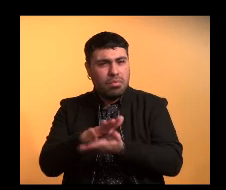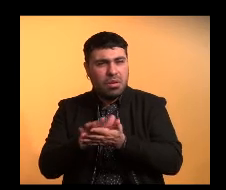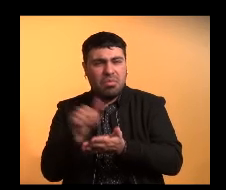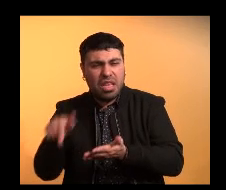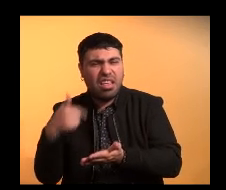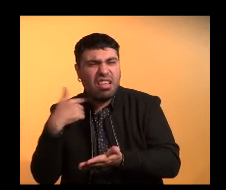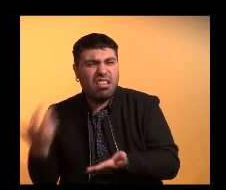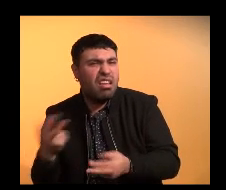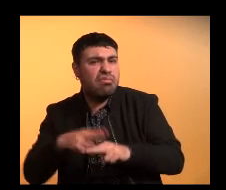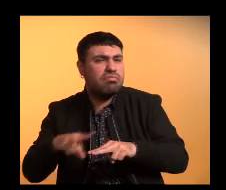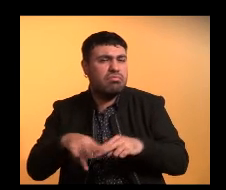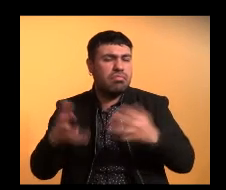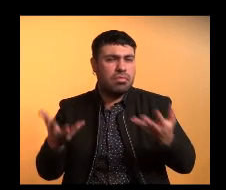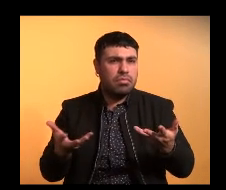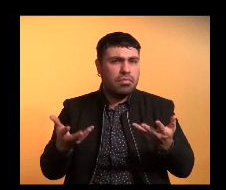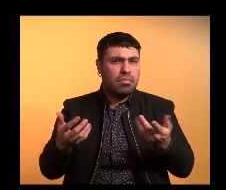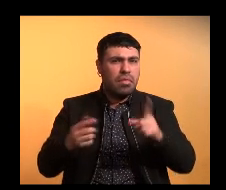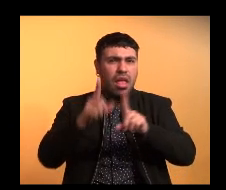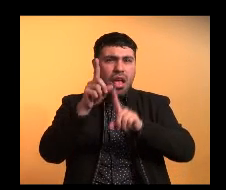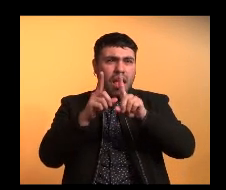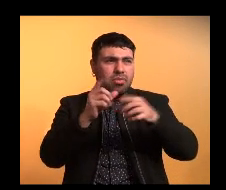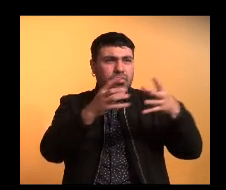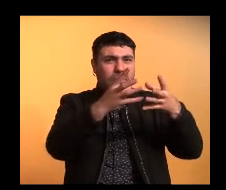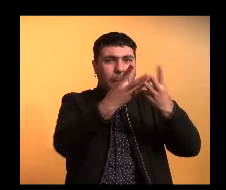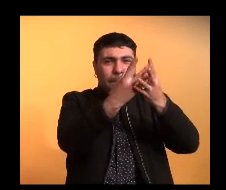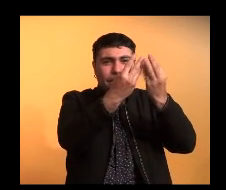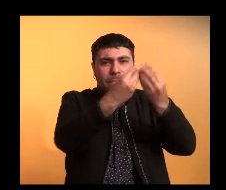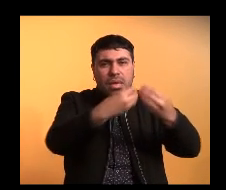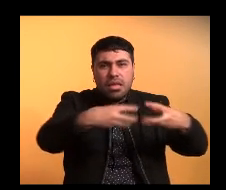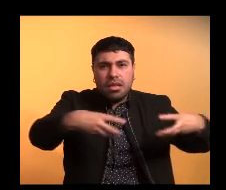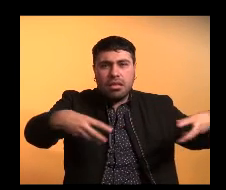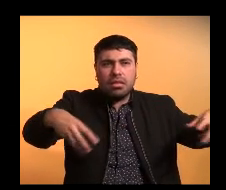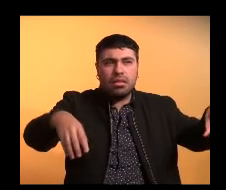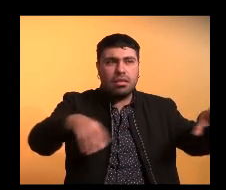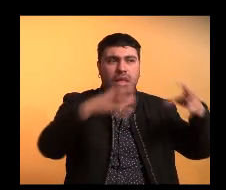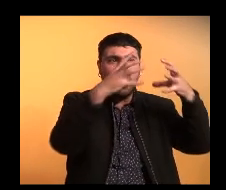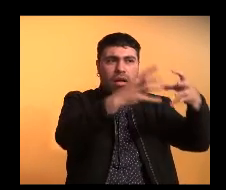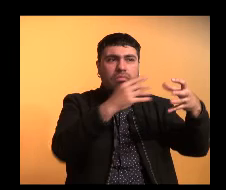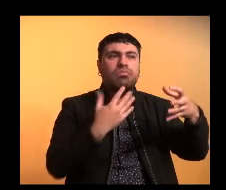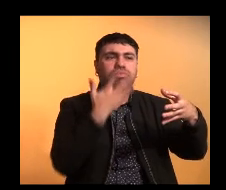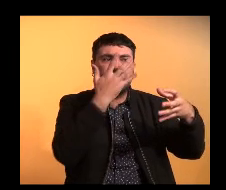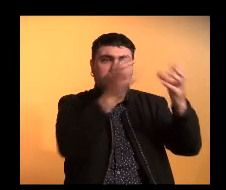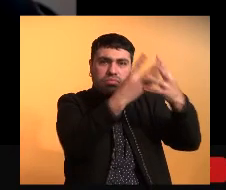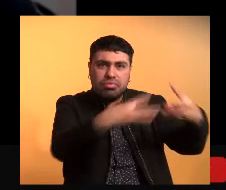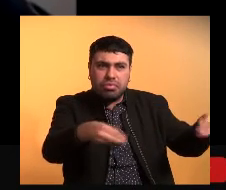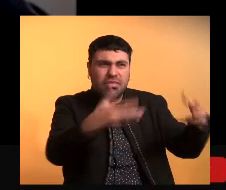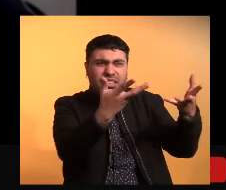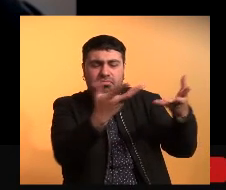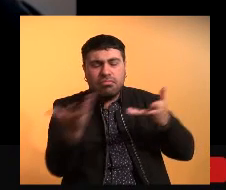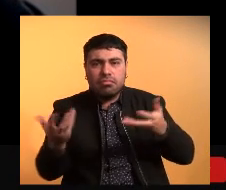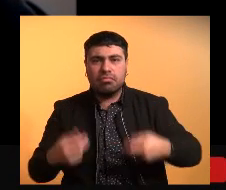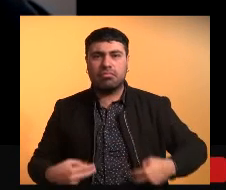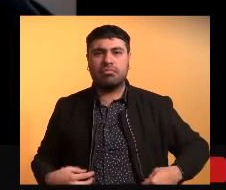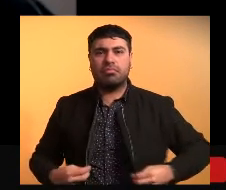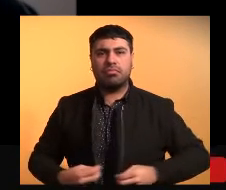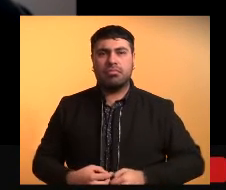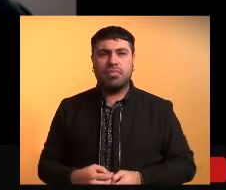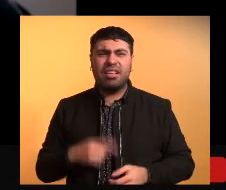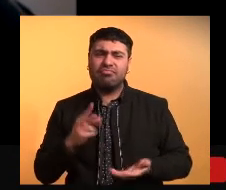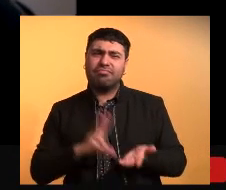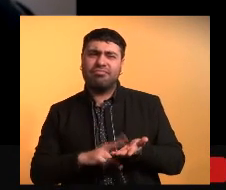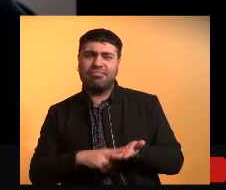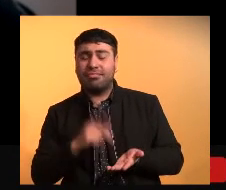nos pregunta si has visto algún efecto con la pérdida de hielo en estas poblaciones de algas. La verdad que